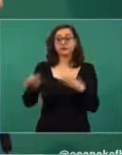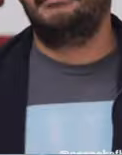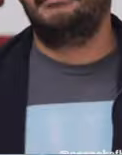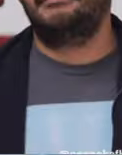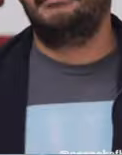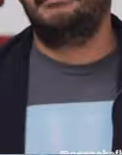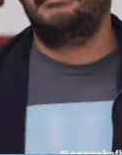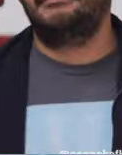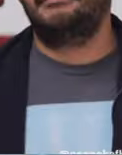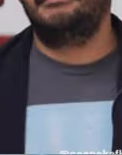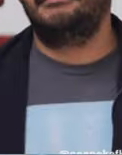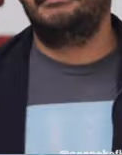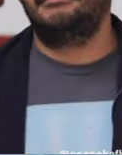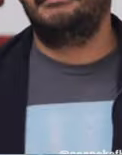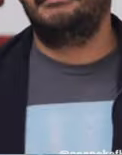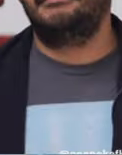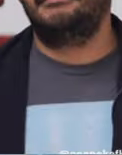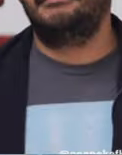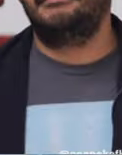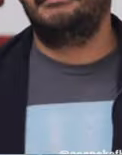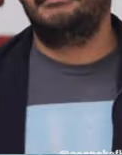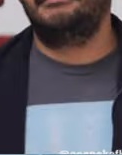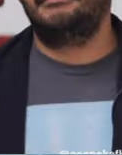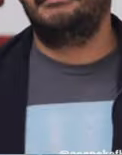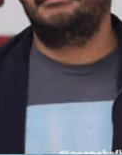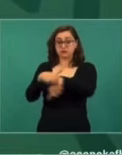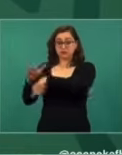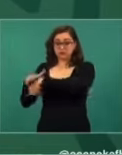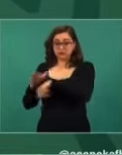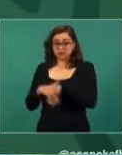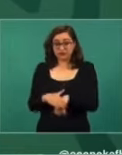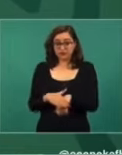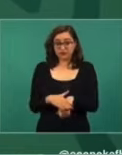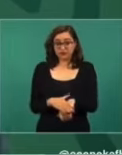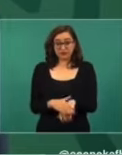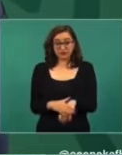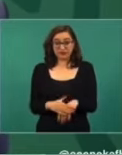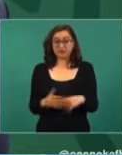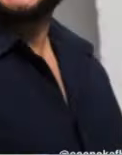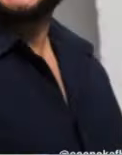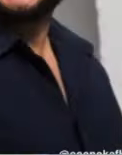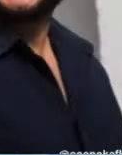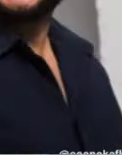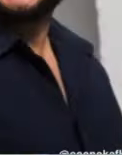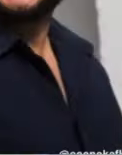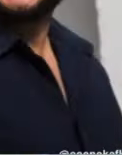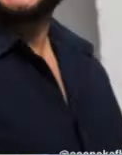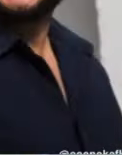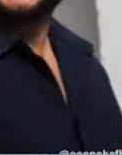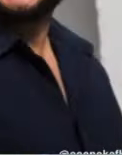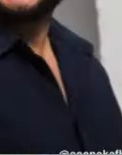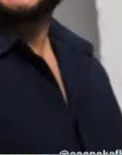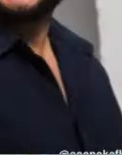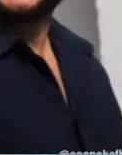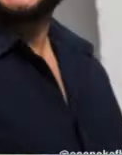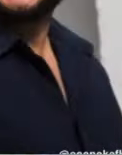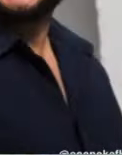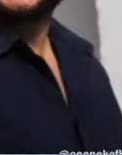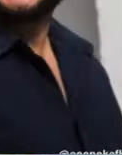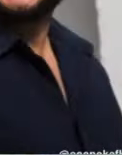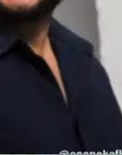jóvenes, que se alejen lo más que se pueda del dinero, de lo